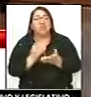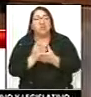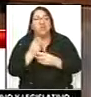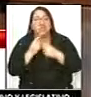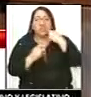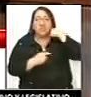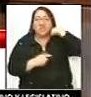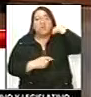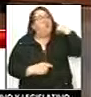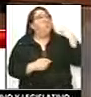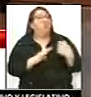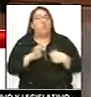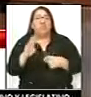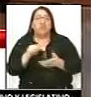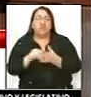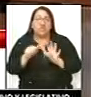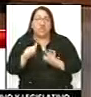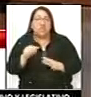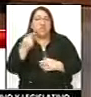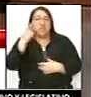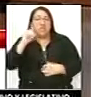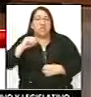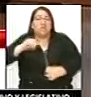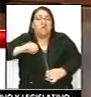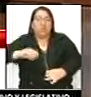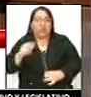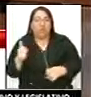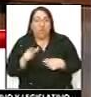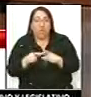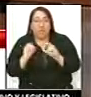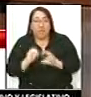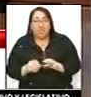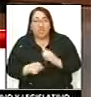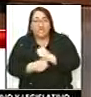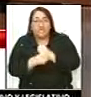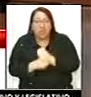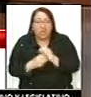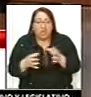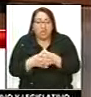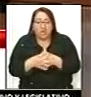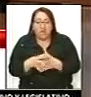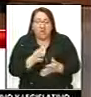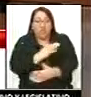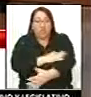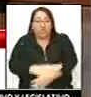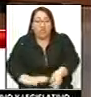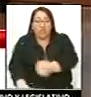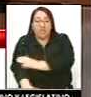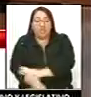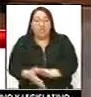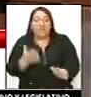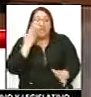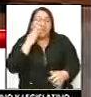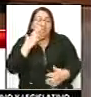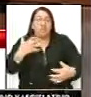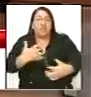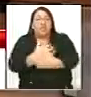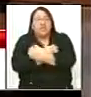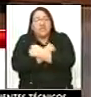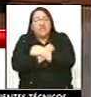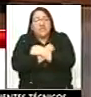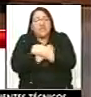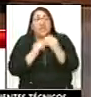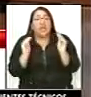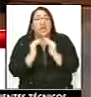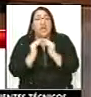solo el 44.6% lo hace. Y los lugares más seguros del mundo deberían ser el brazo de los padres, la casa y